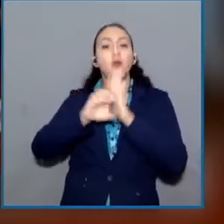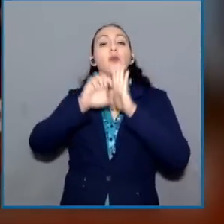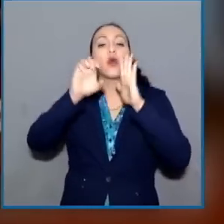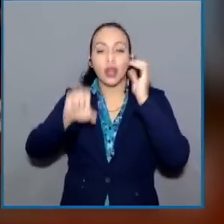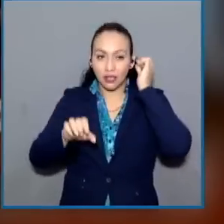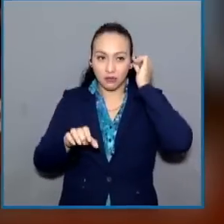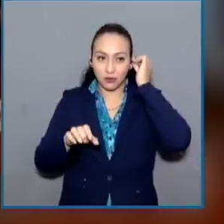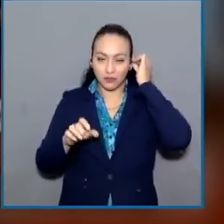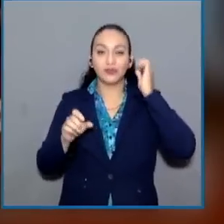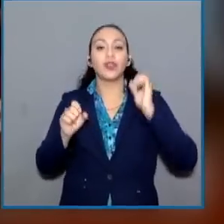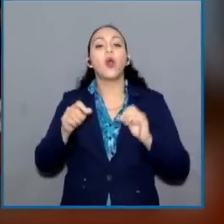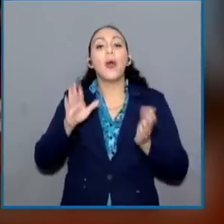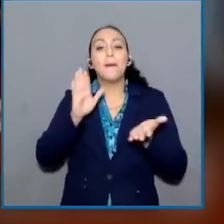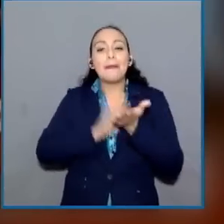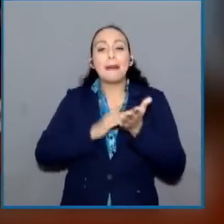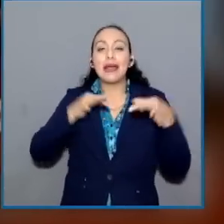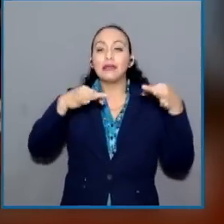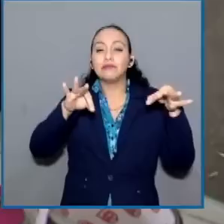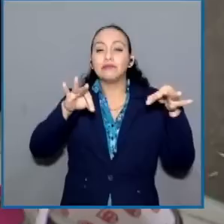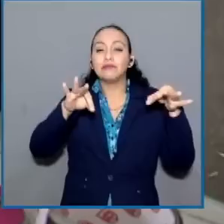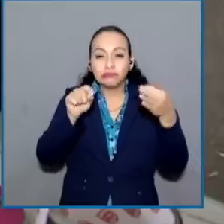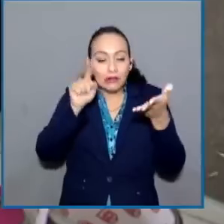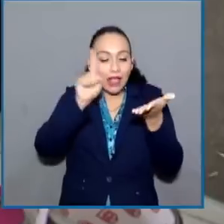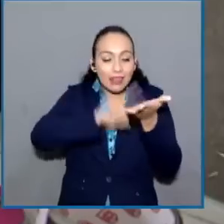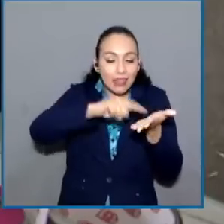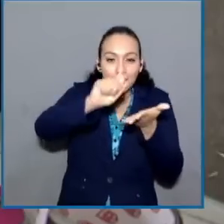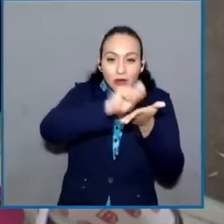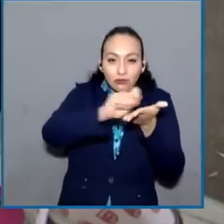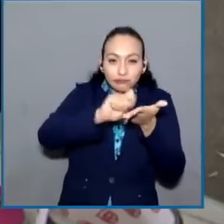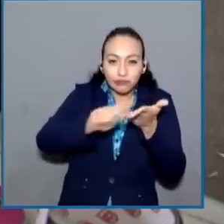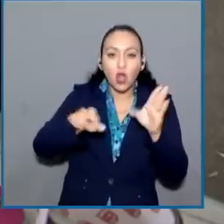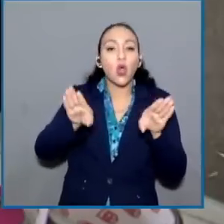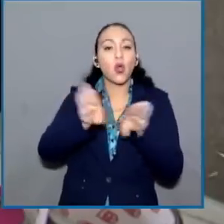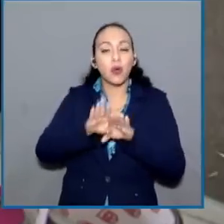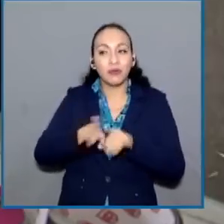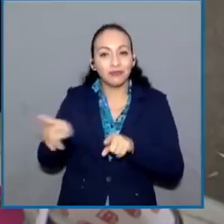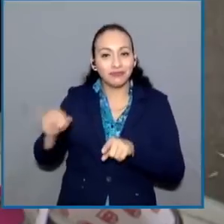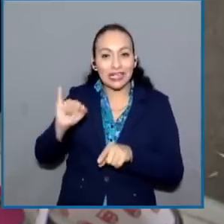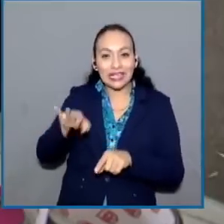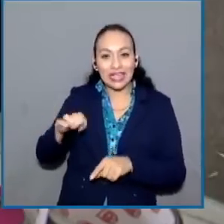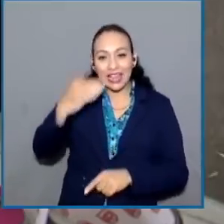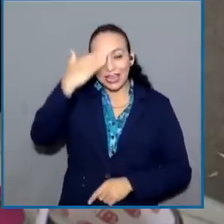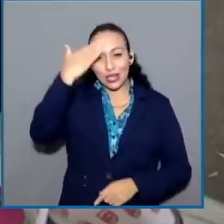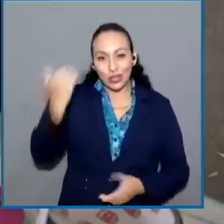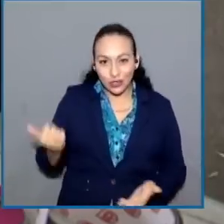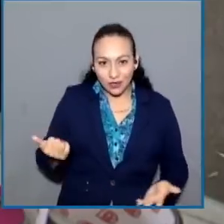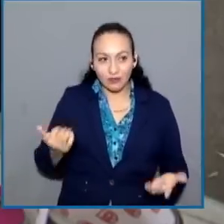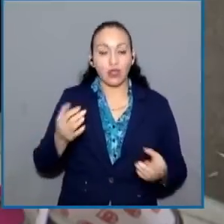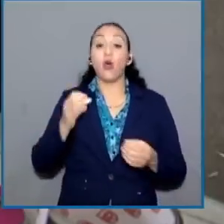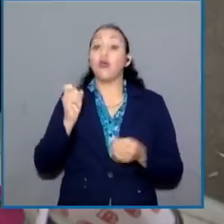sabe si va a haber o no topes de gastos de campaña, porque se supone que no va a haber financiamiento. Hay muchísimas,